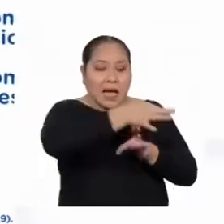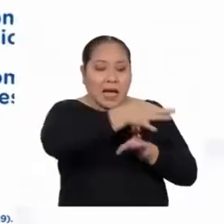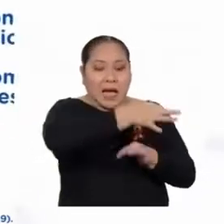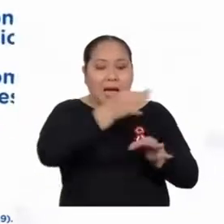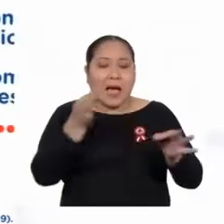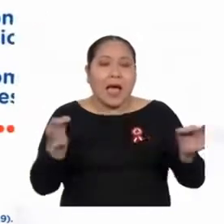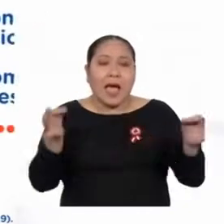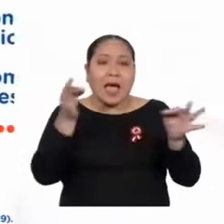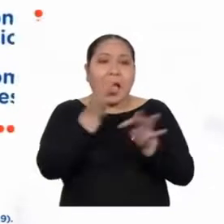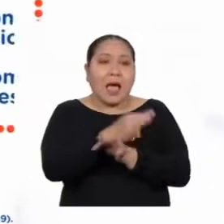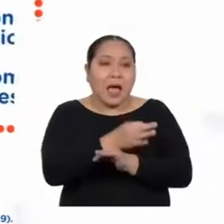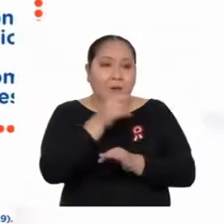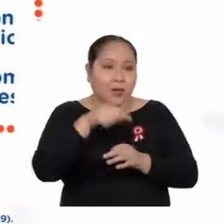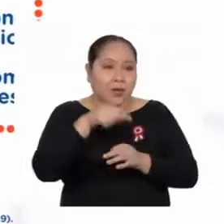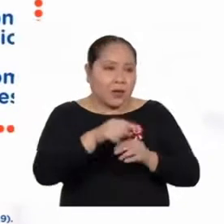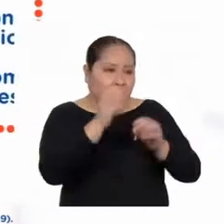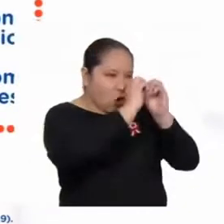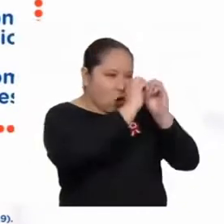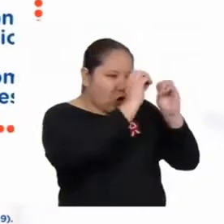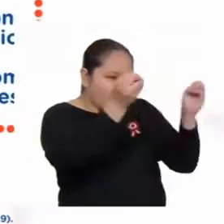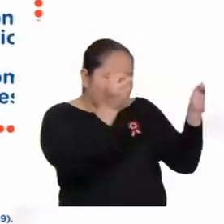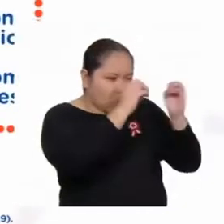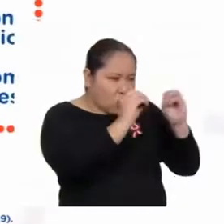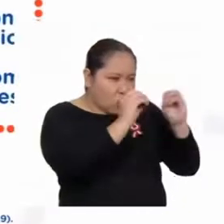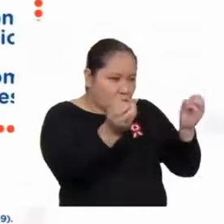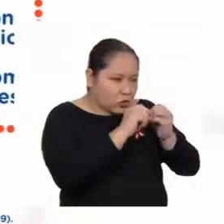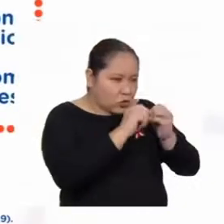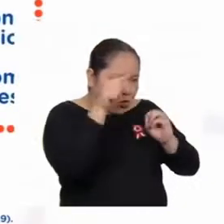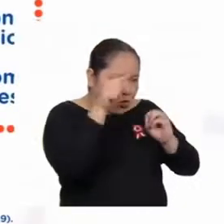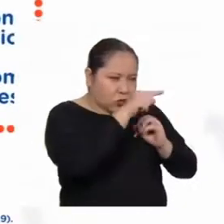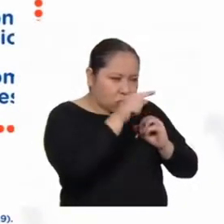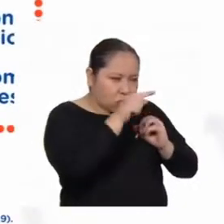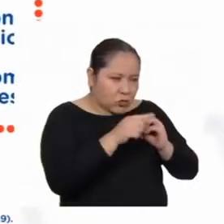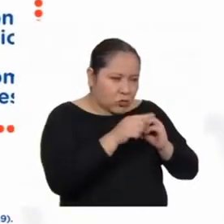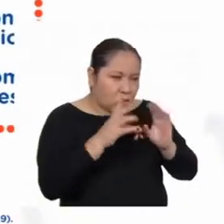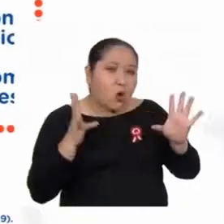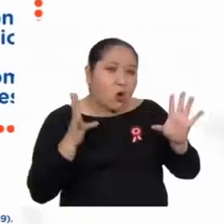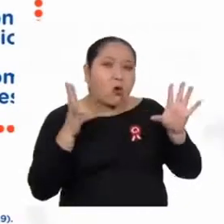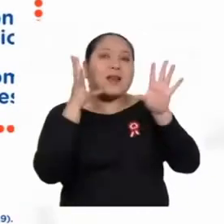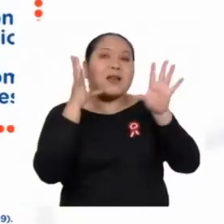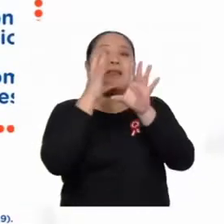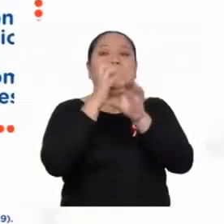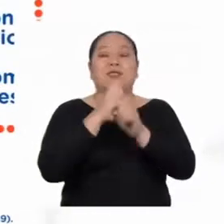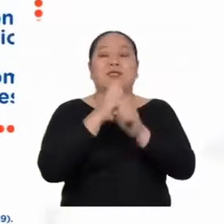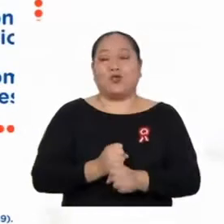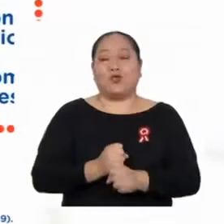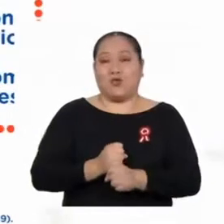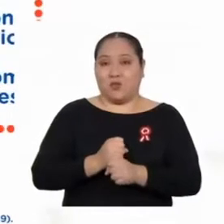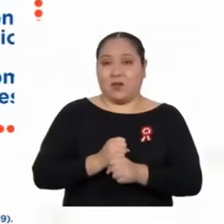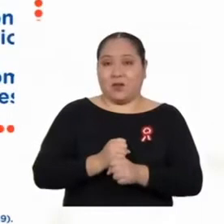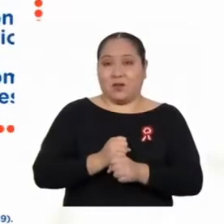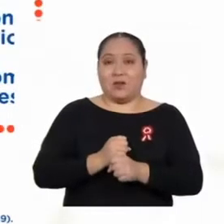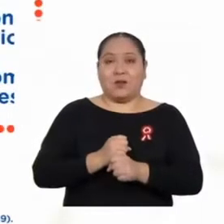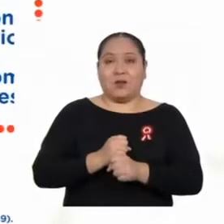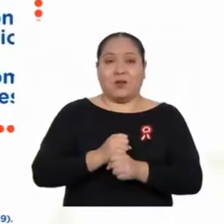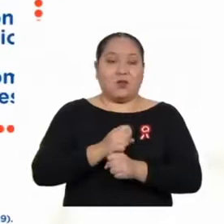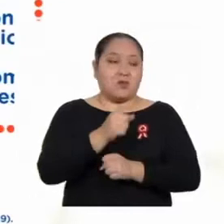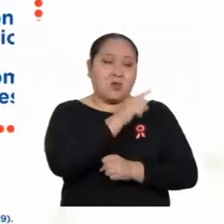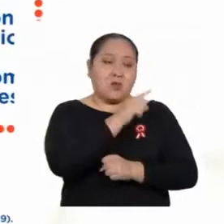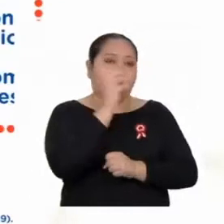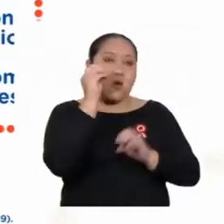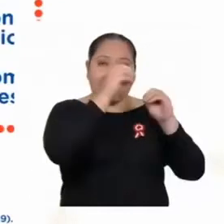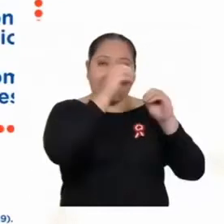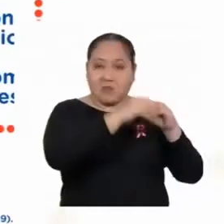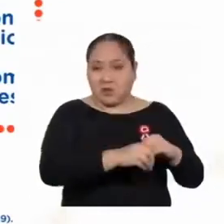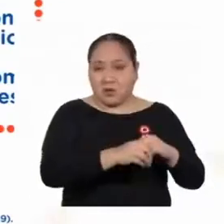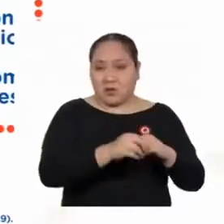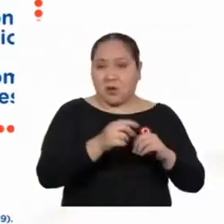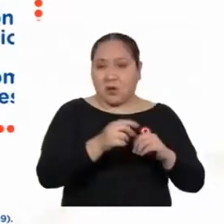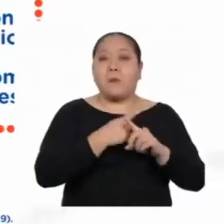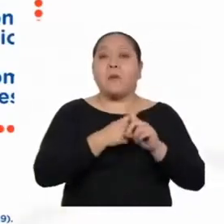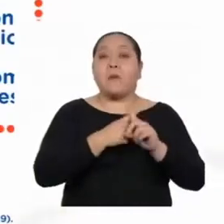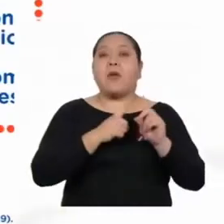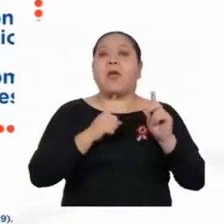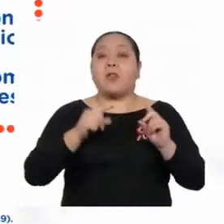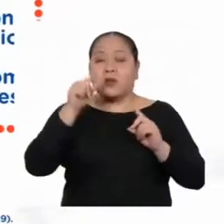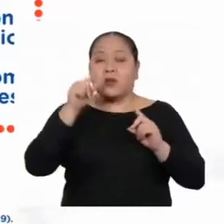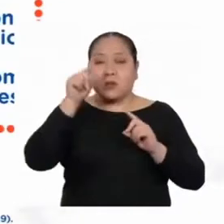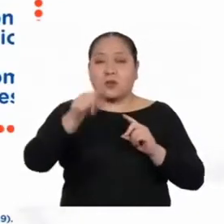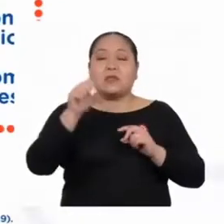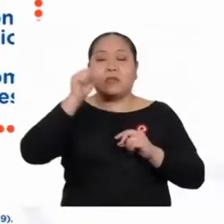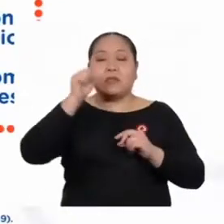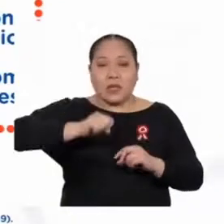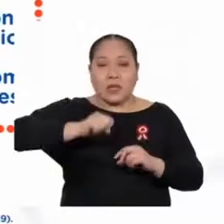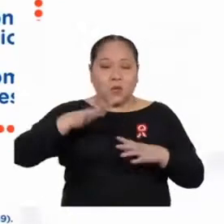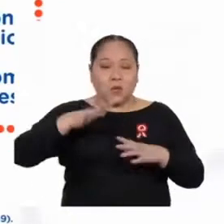de proposiciones específicas por una más general, que no está explícita, pero que se